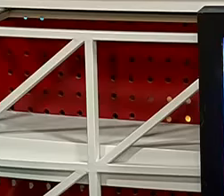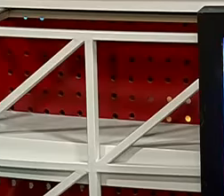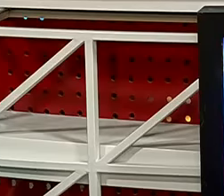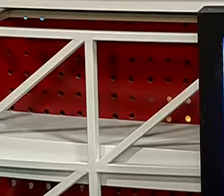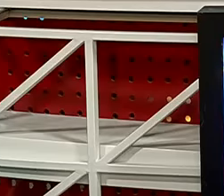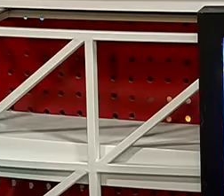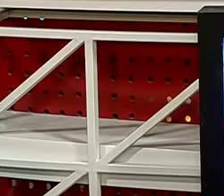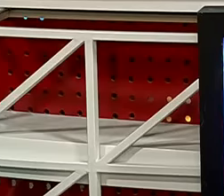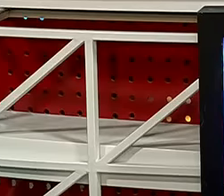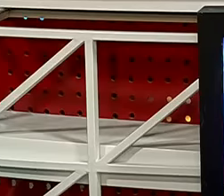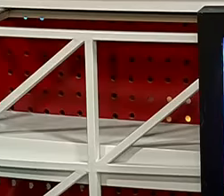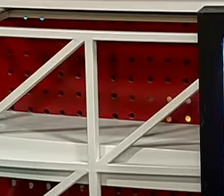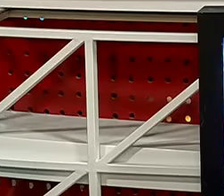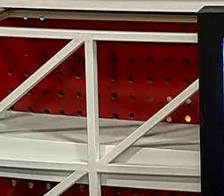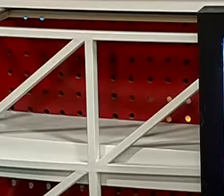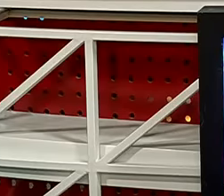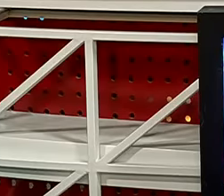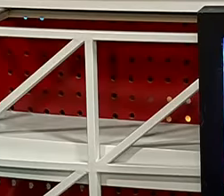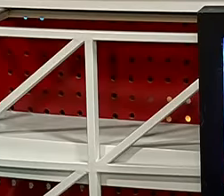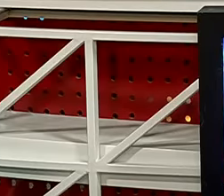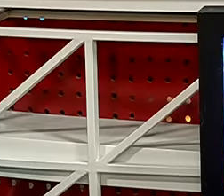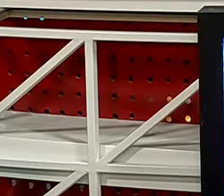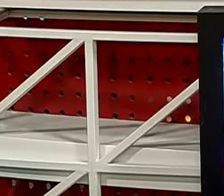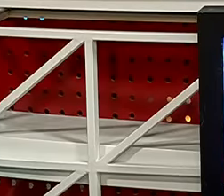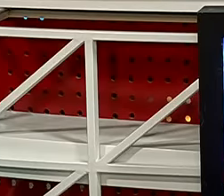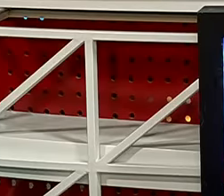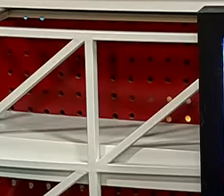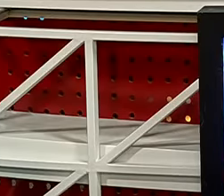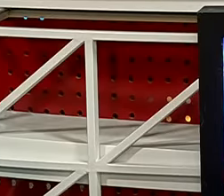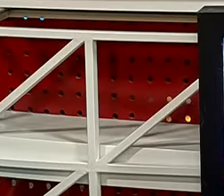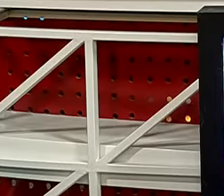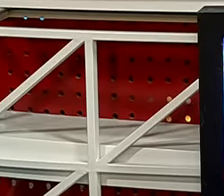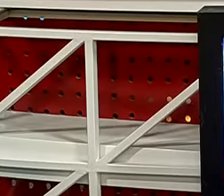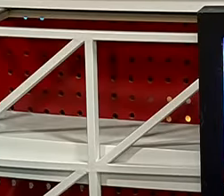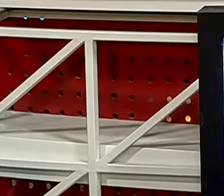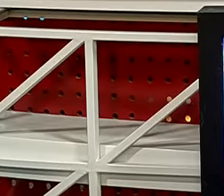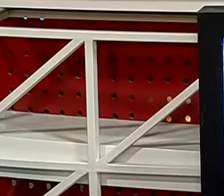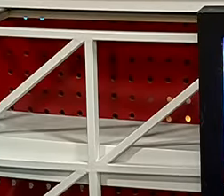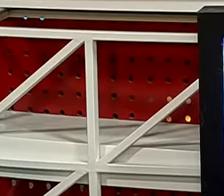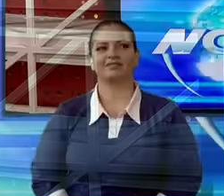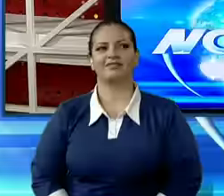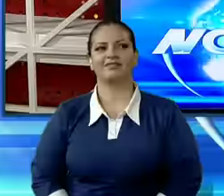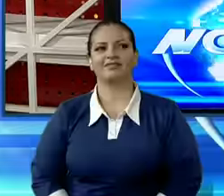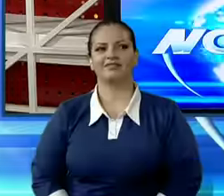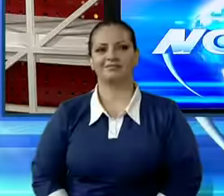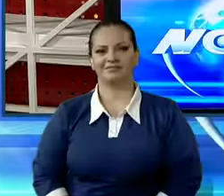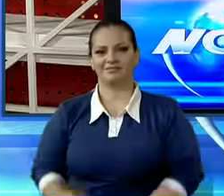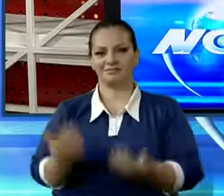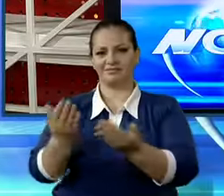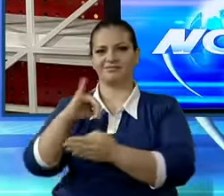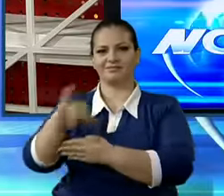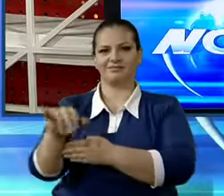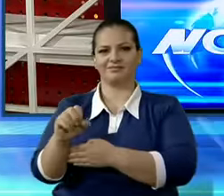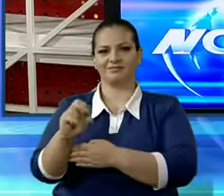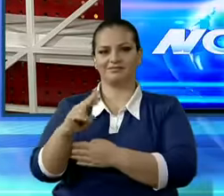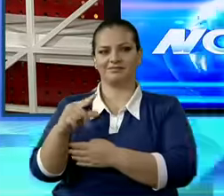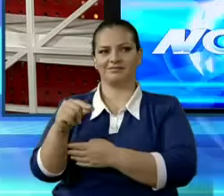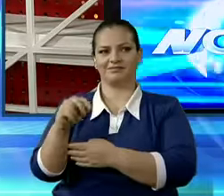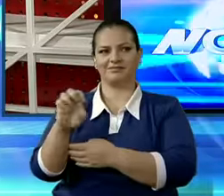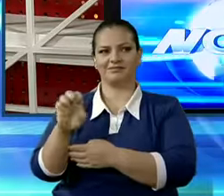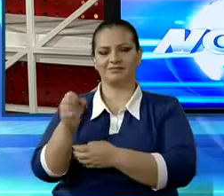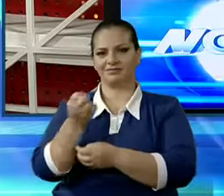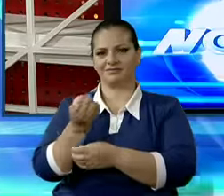salir a exteriores. ¿Dónde está? Aquí estoy, aquí estoy. Póngase sus lentes. Vamos a ver, ¿con quién vamos? Con Jorge Salazar, entonces. Ahí lo reconocí, porque si no,